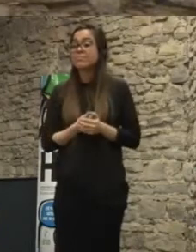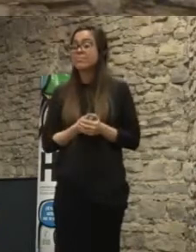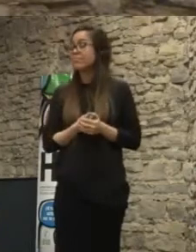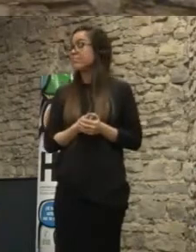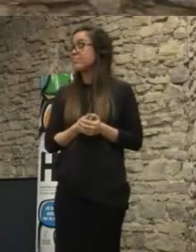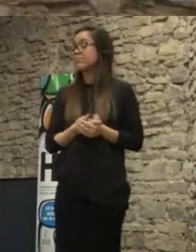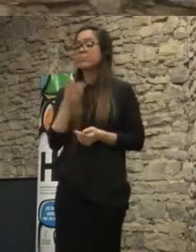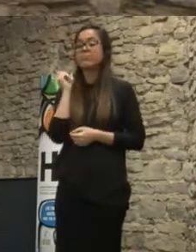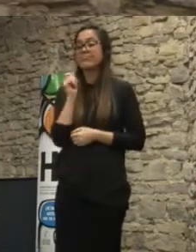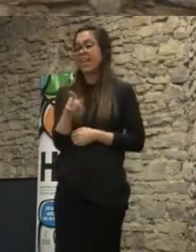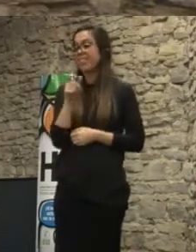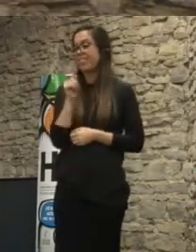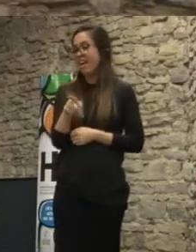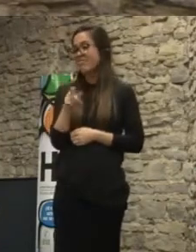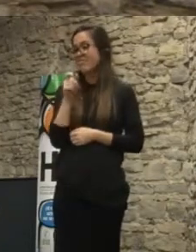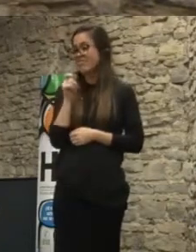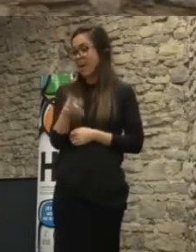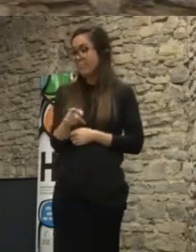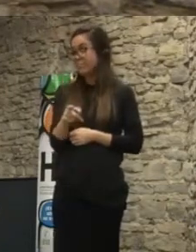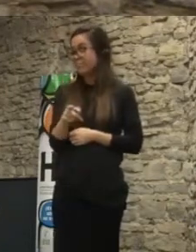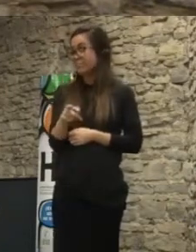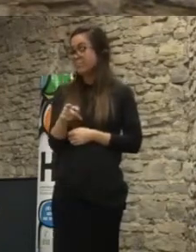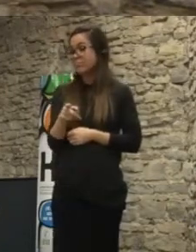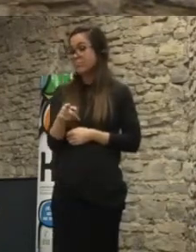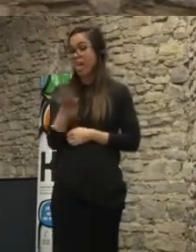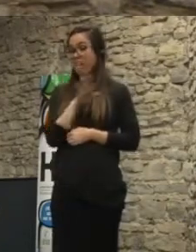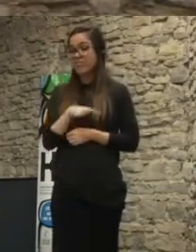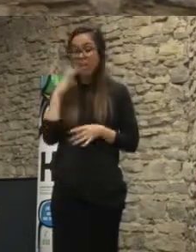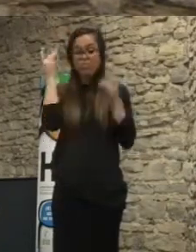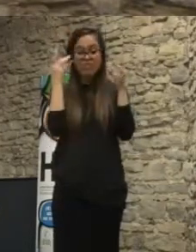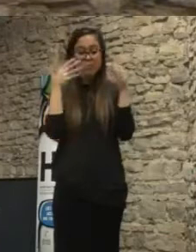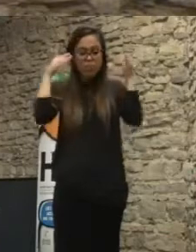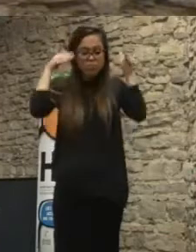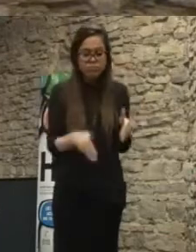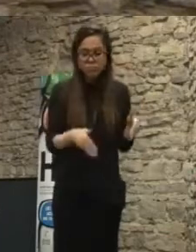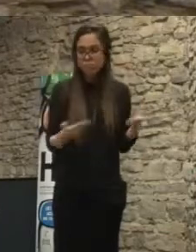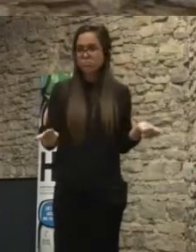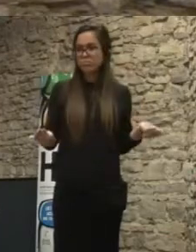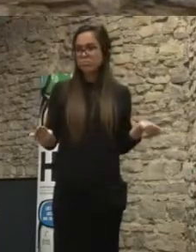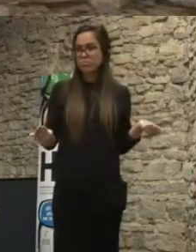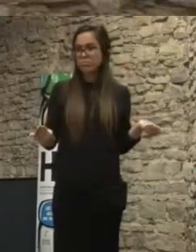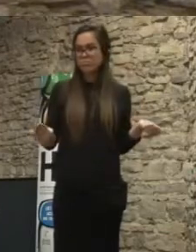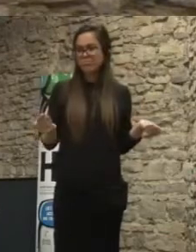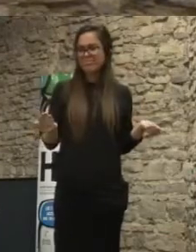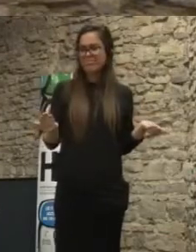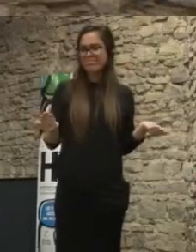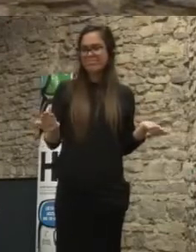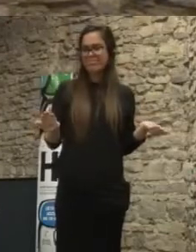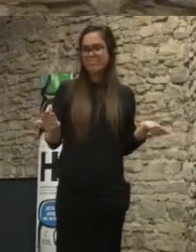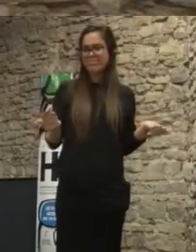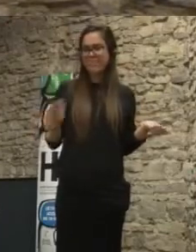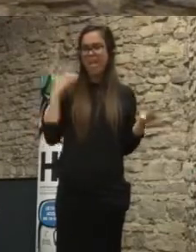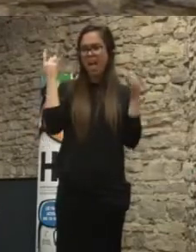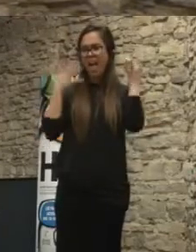conduce muchas veces a ensimismarnos en una actividad que no acaba de ser, bueno, una